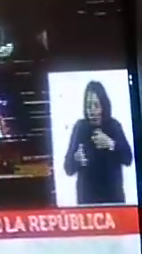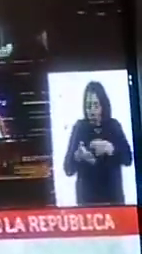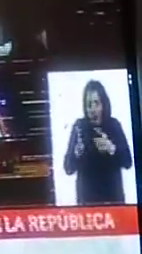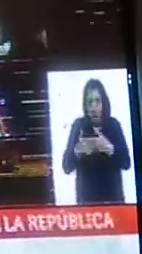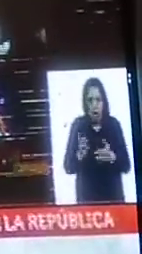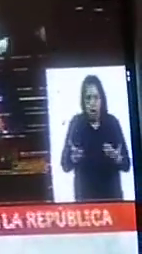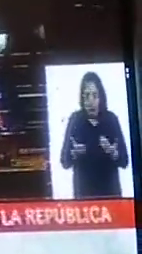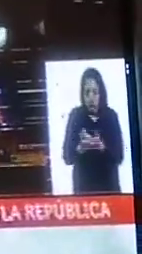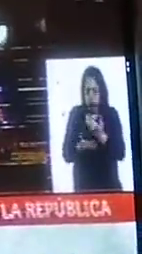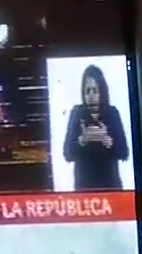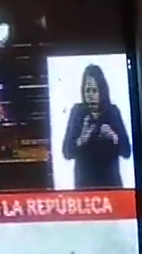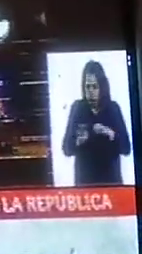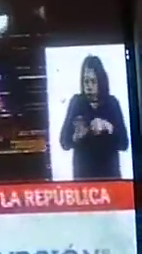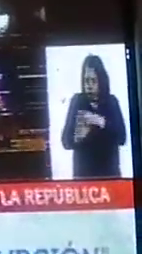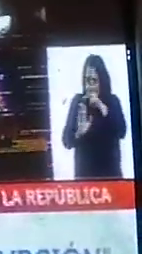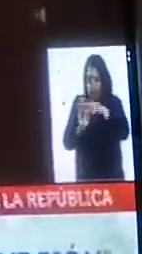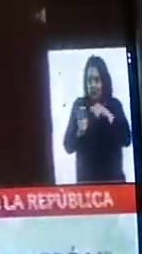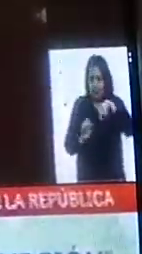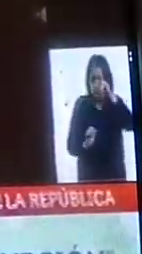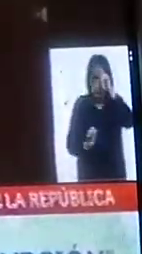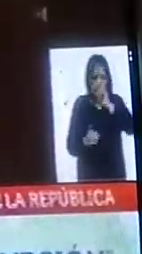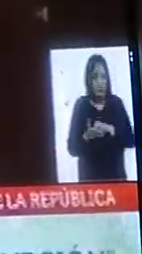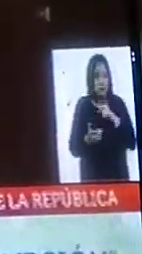proyectos en el